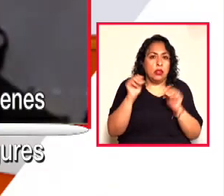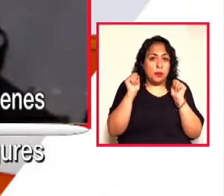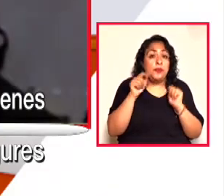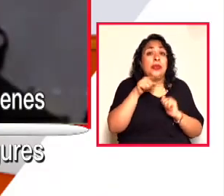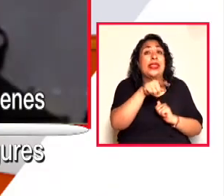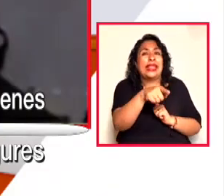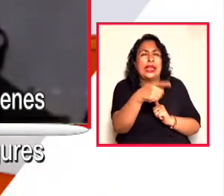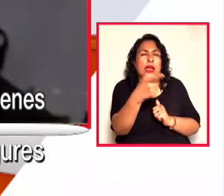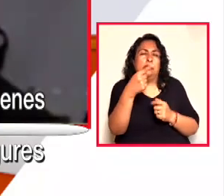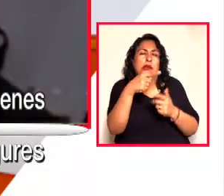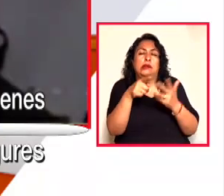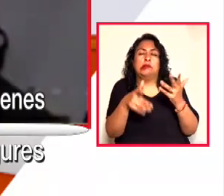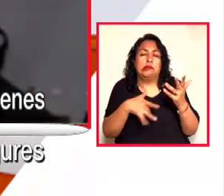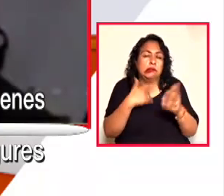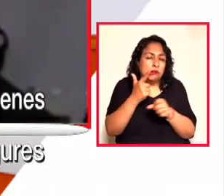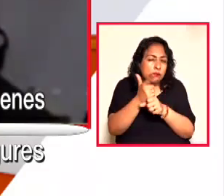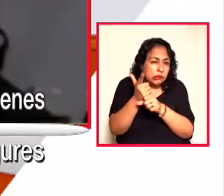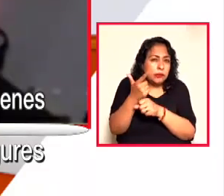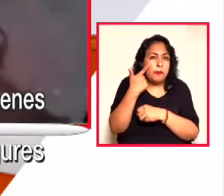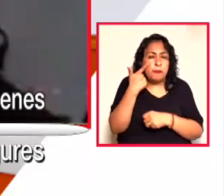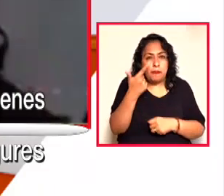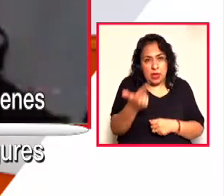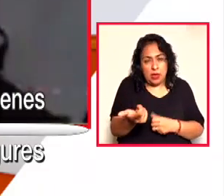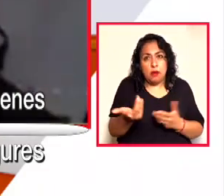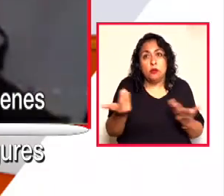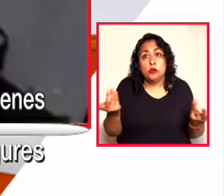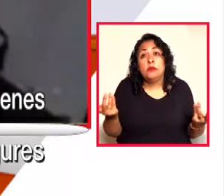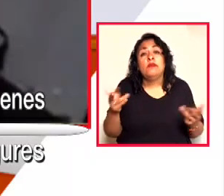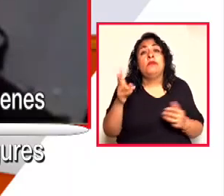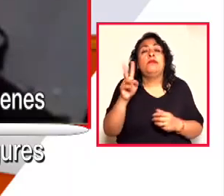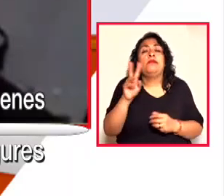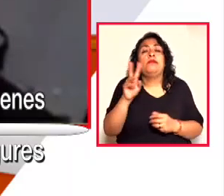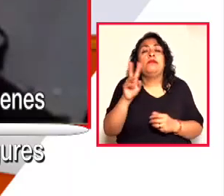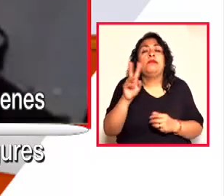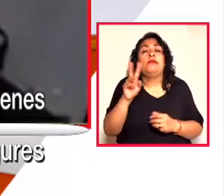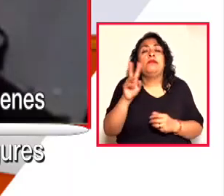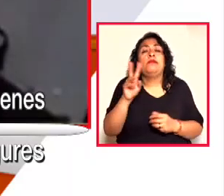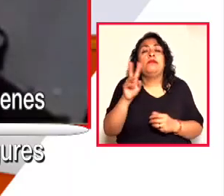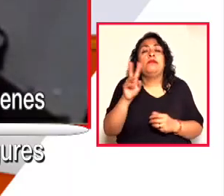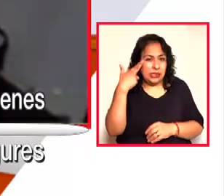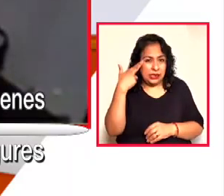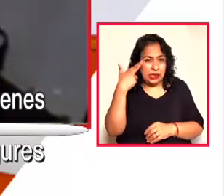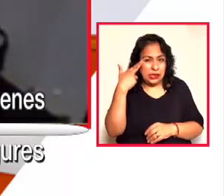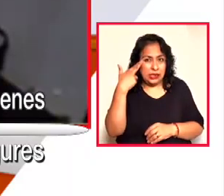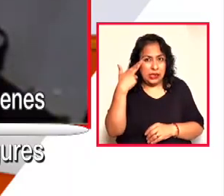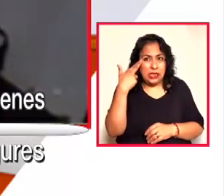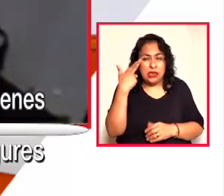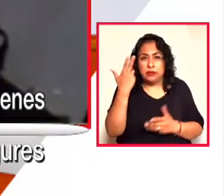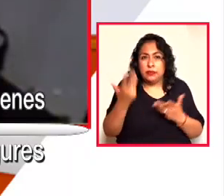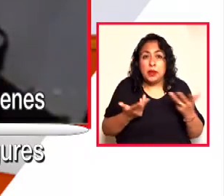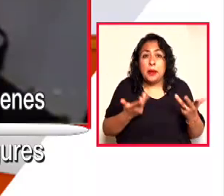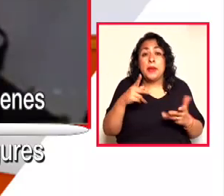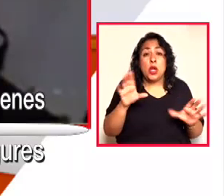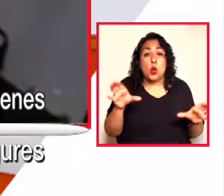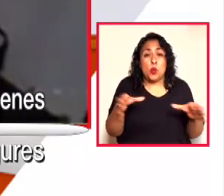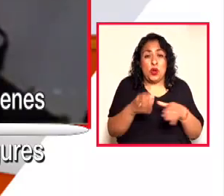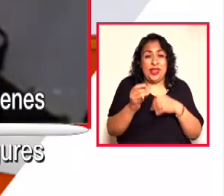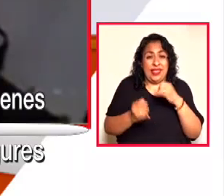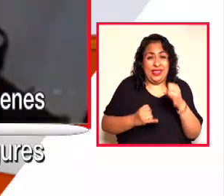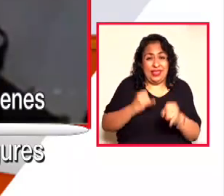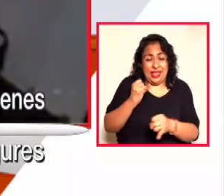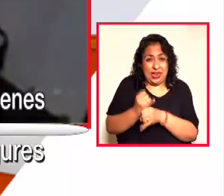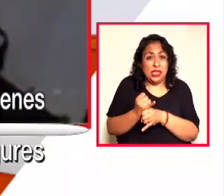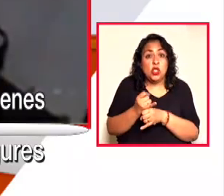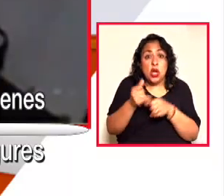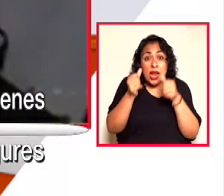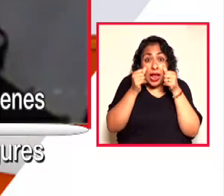de los síntomas que se están presentando, aunque evidentemente China niega estos hechos. Sin embargo, la comunidad internacional está